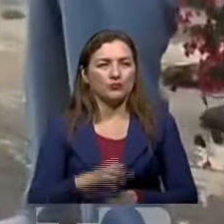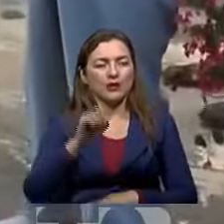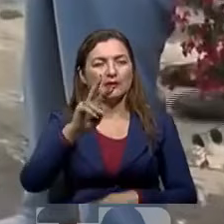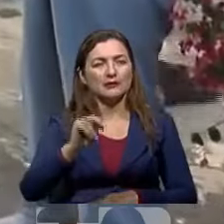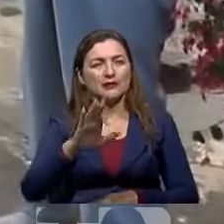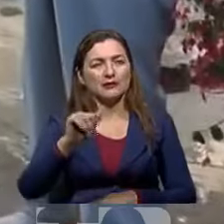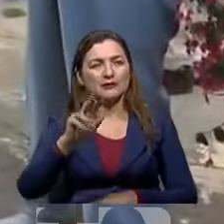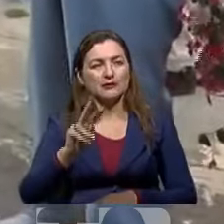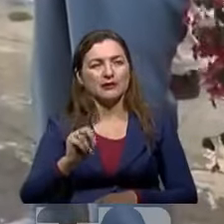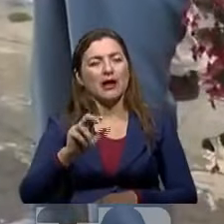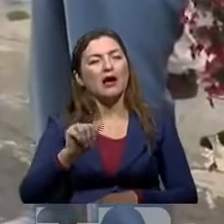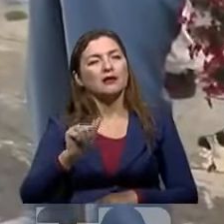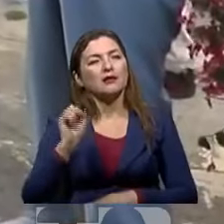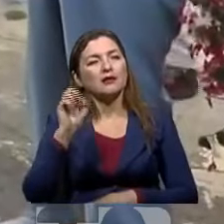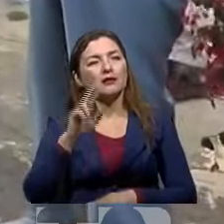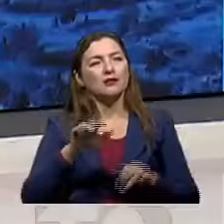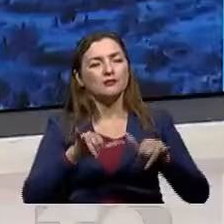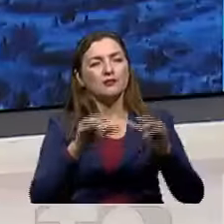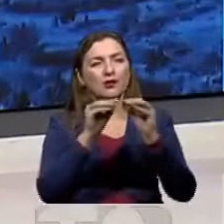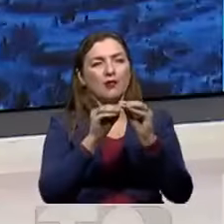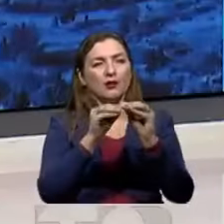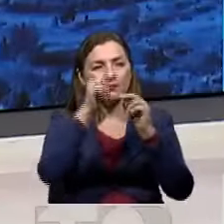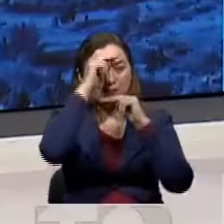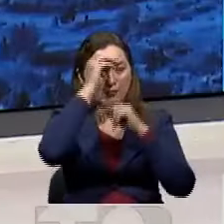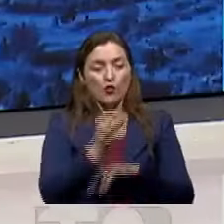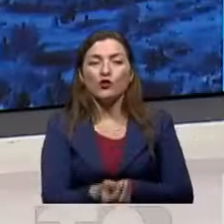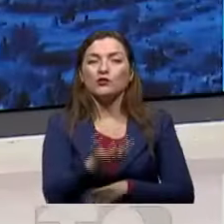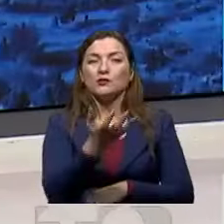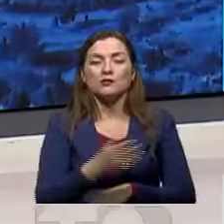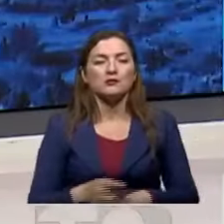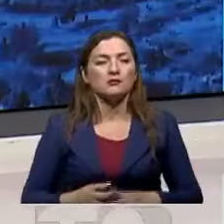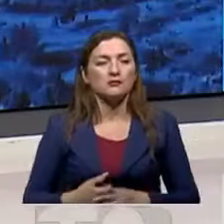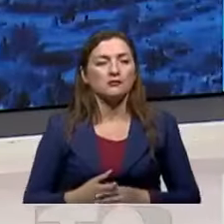Ana, aquí en el sur de la ciudad. Con esto regreso a estudio, que nos tienen más noticias. Muy buenos días.